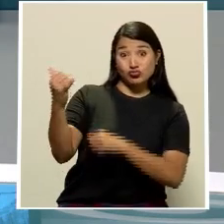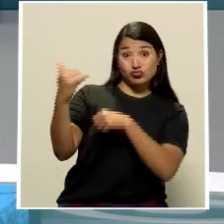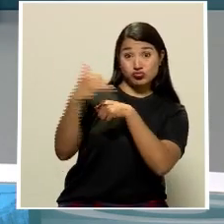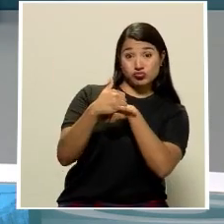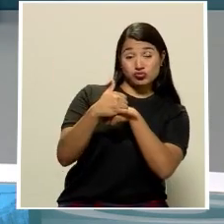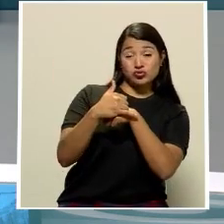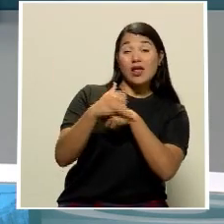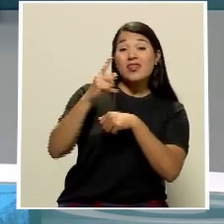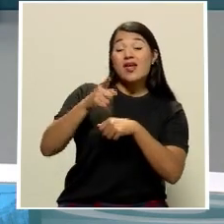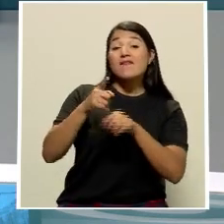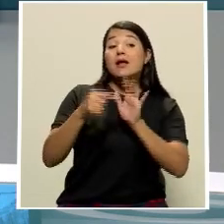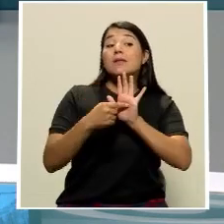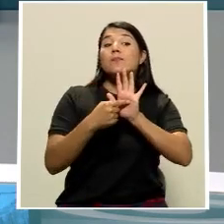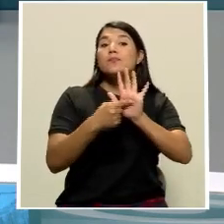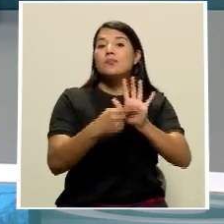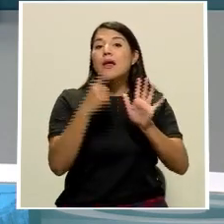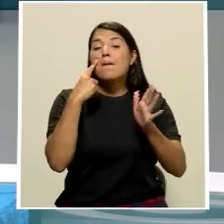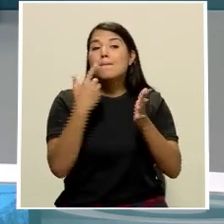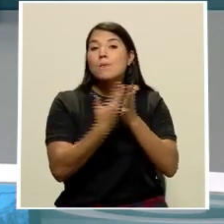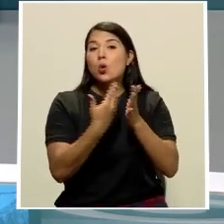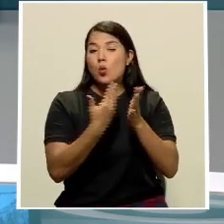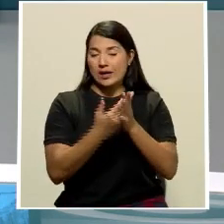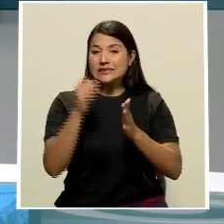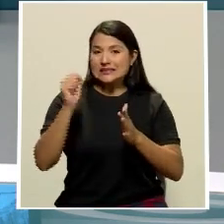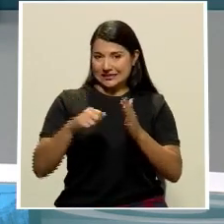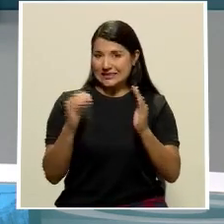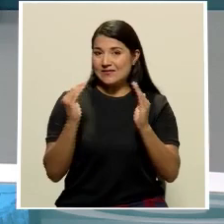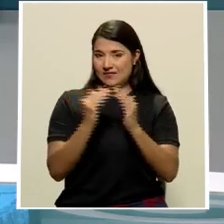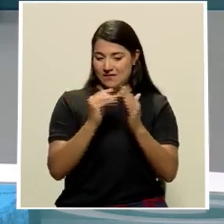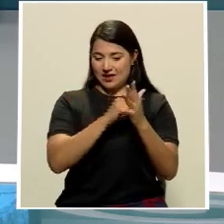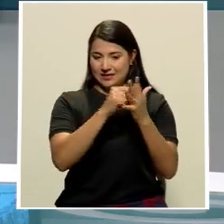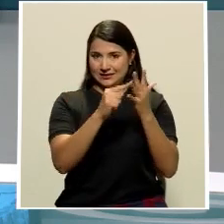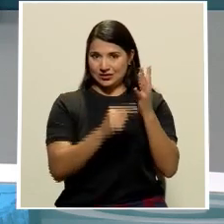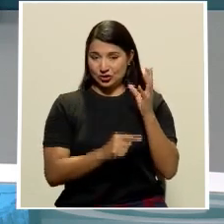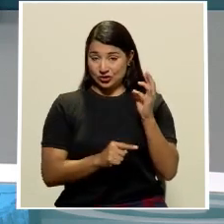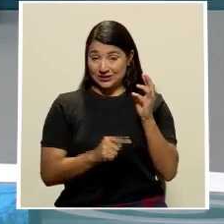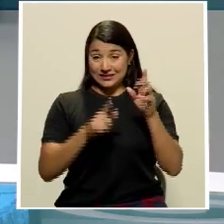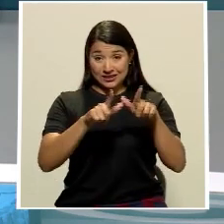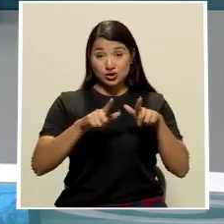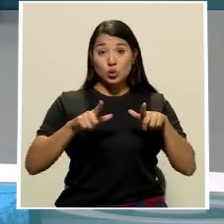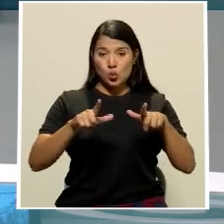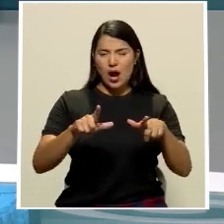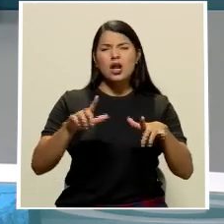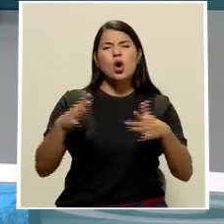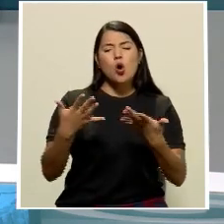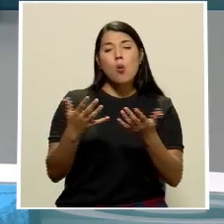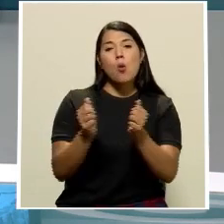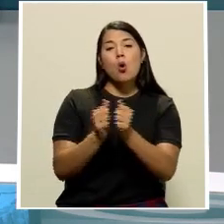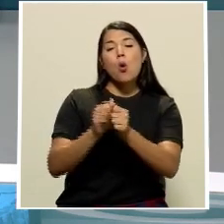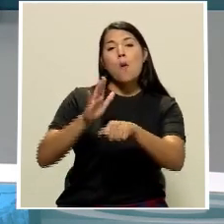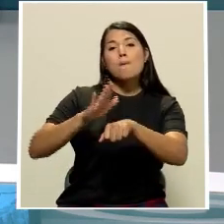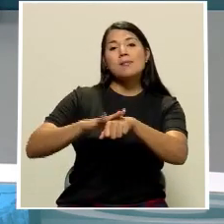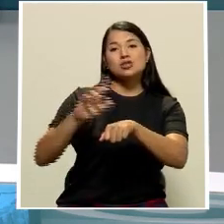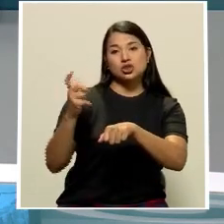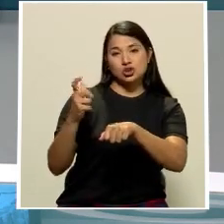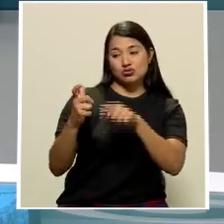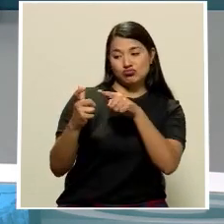licencia de conducir y tener además un seguro y una prueba negativa de COVID